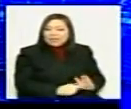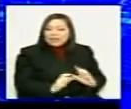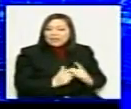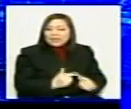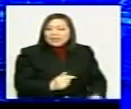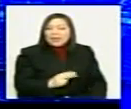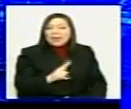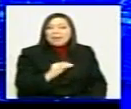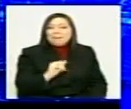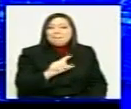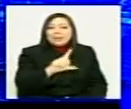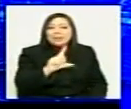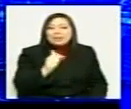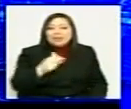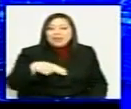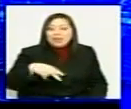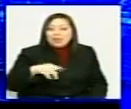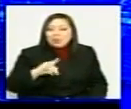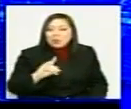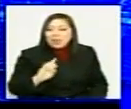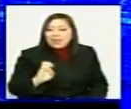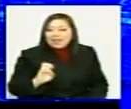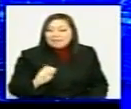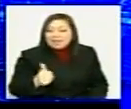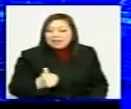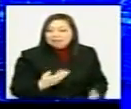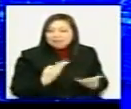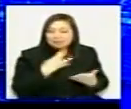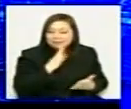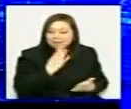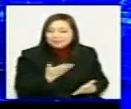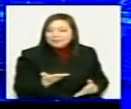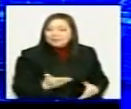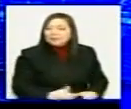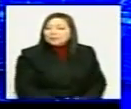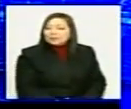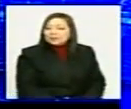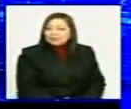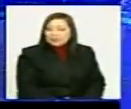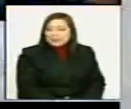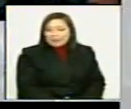congresista César Villanueva. Vamos a ver el desarrollo de la misma.